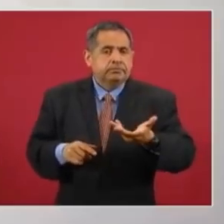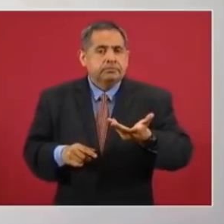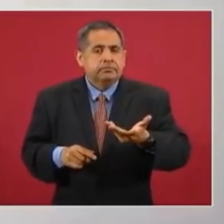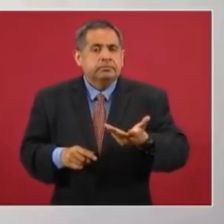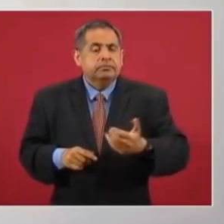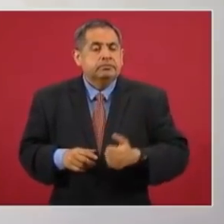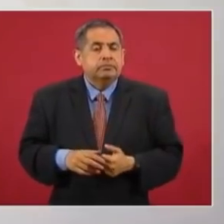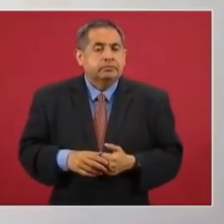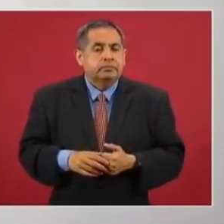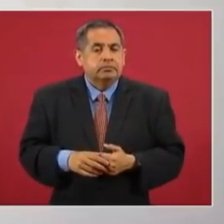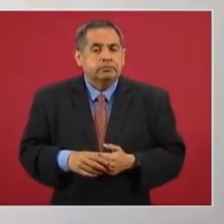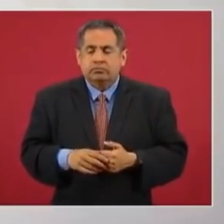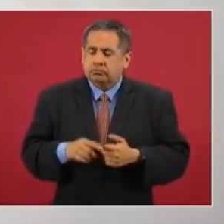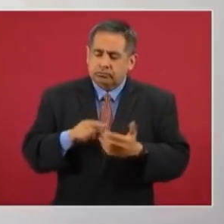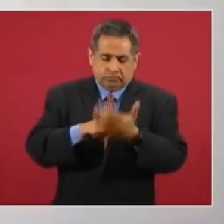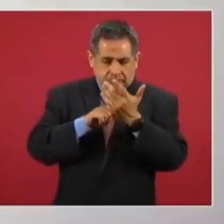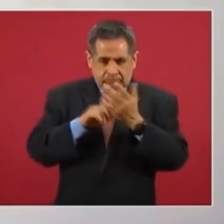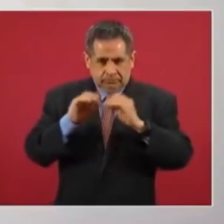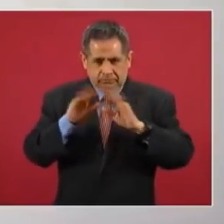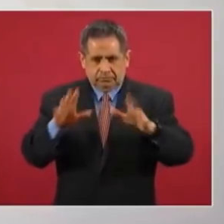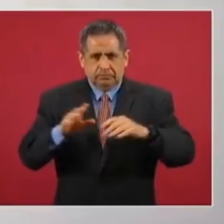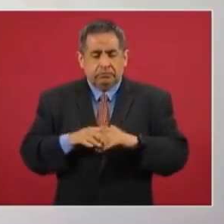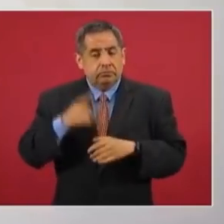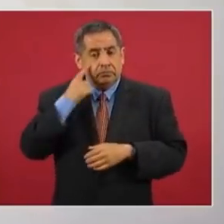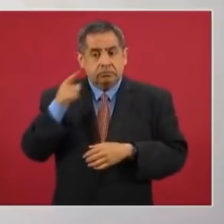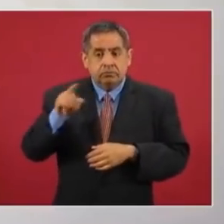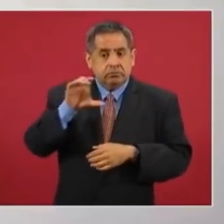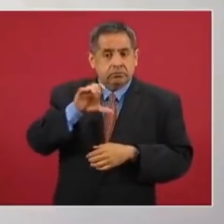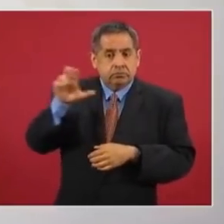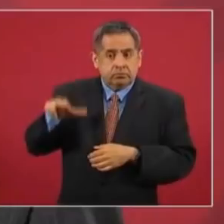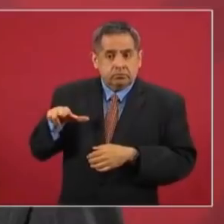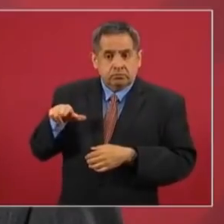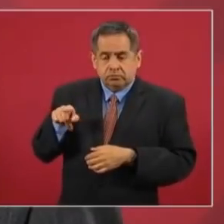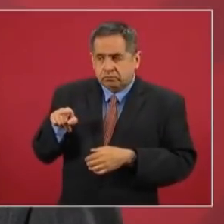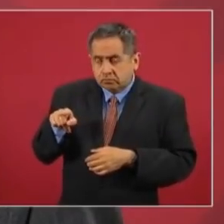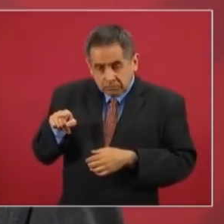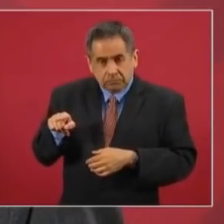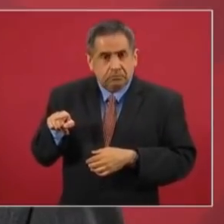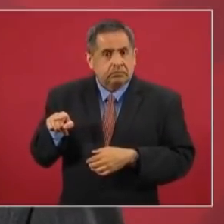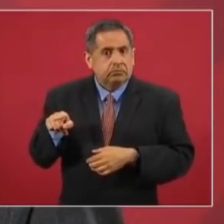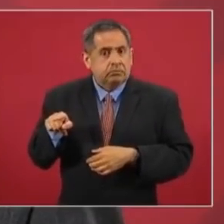el ejemplo, Costa Rica,